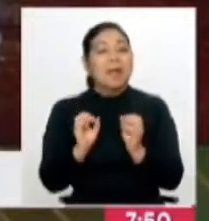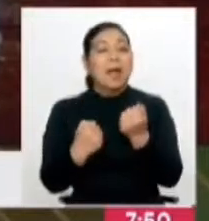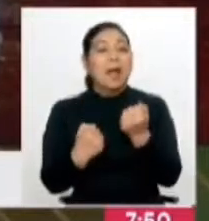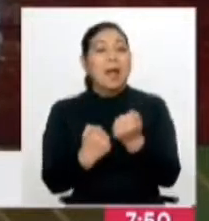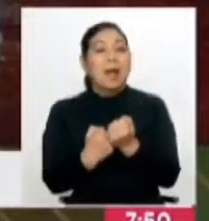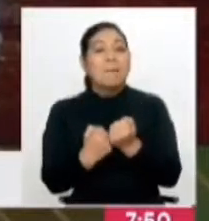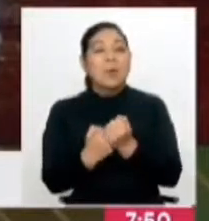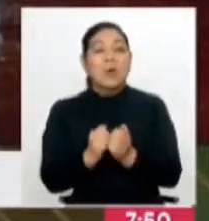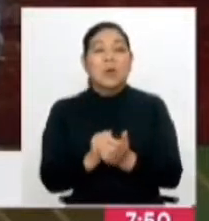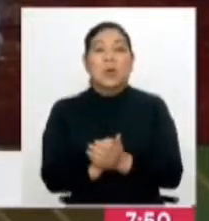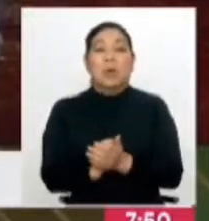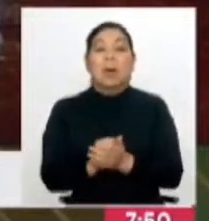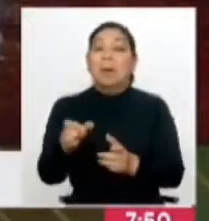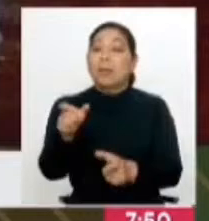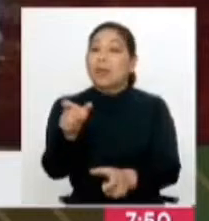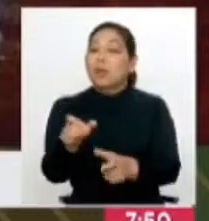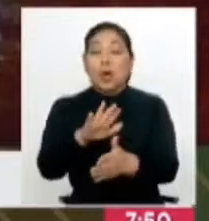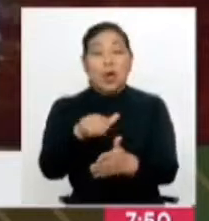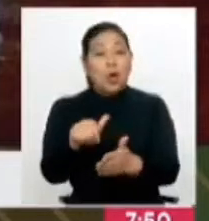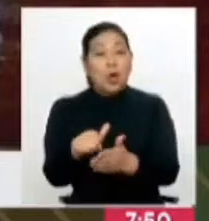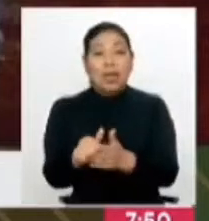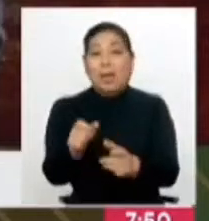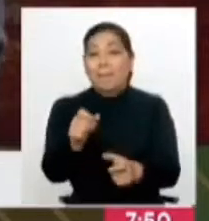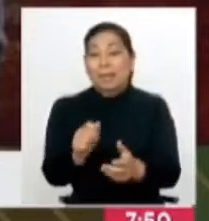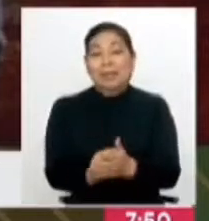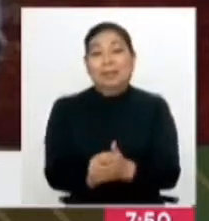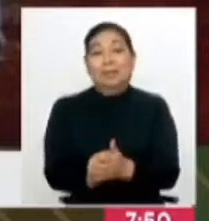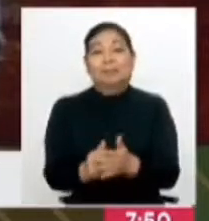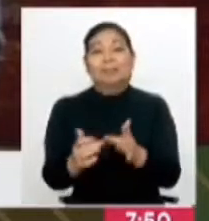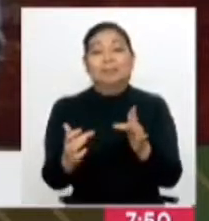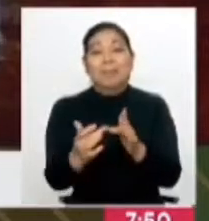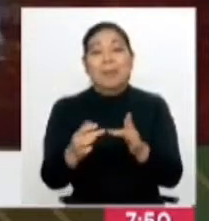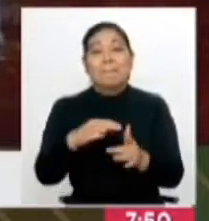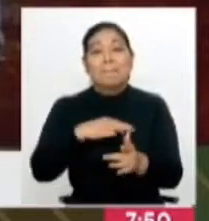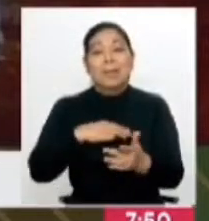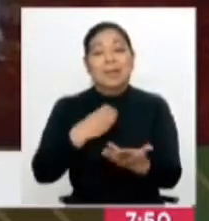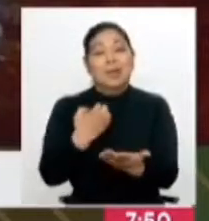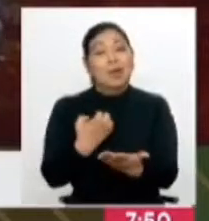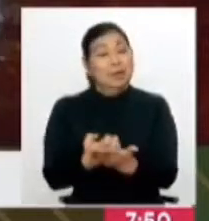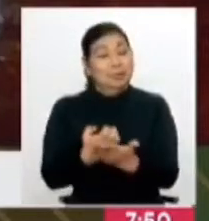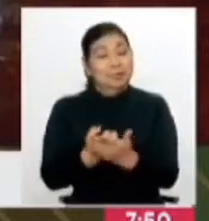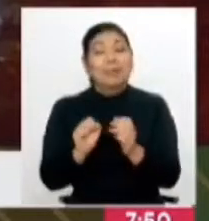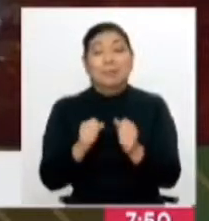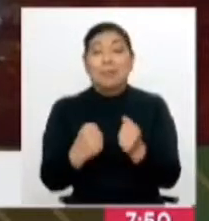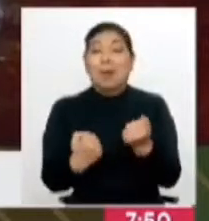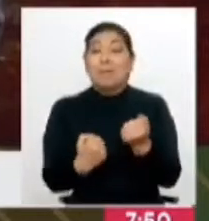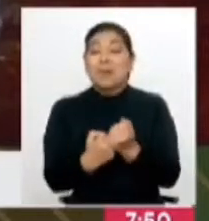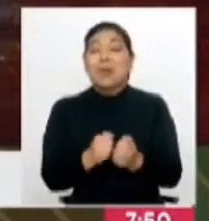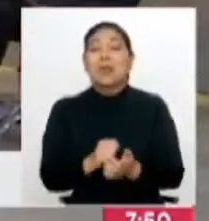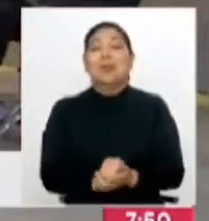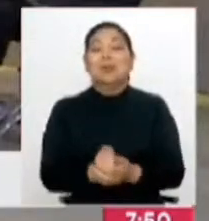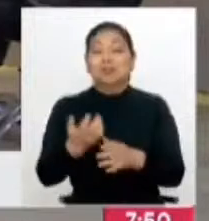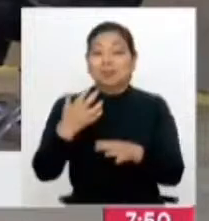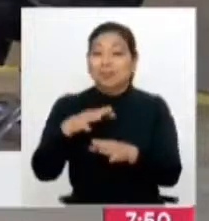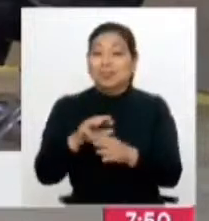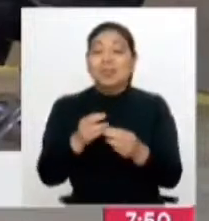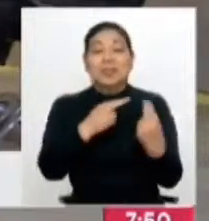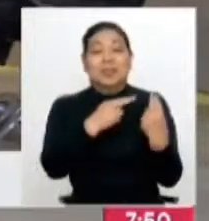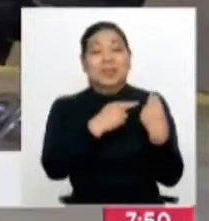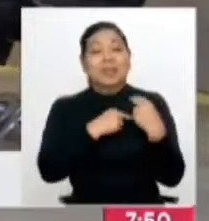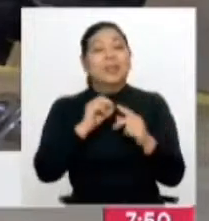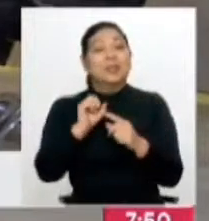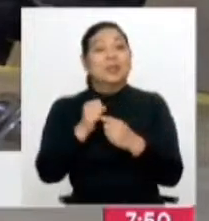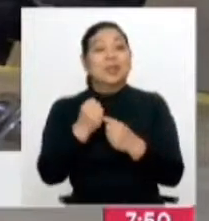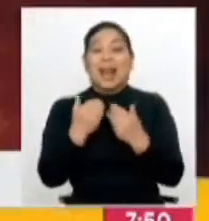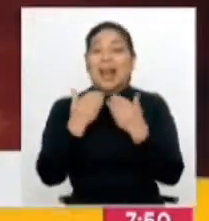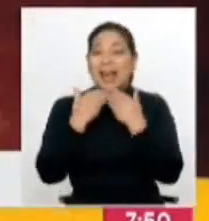respaldo, obviamente, de la ciudadanía y obviamente de nuestro ente rector, que es el Ministerio de Economía y Finanzas, ¿no? Claro que sí, esa mirada de inclusión y de responsabilidad